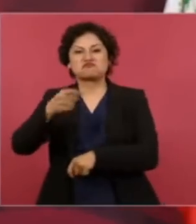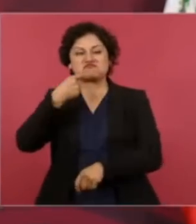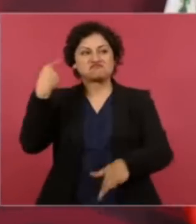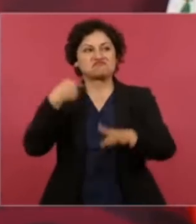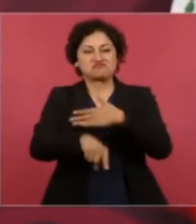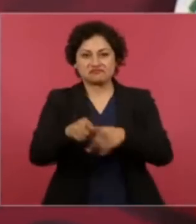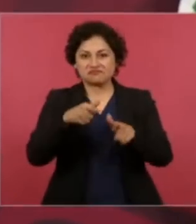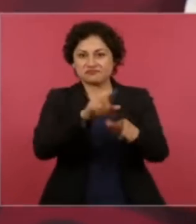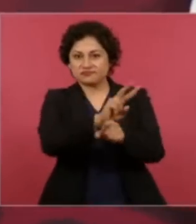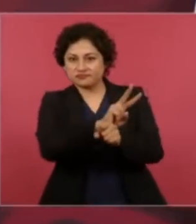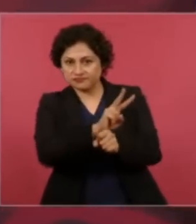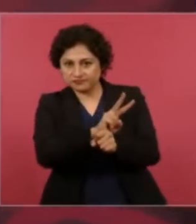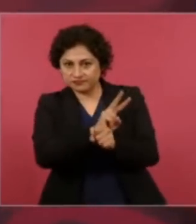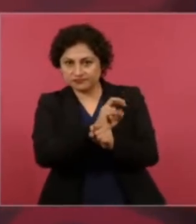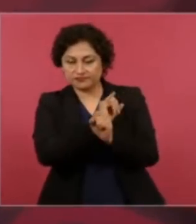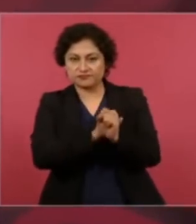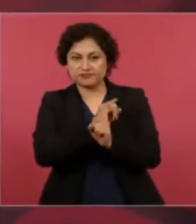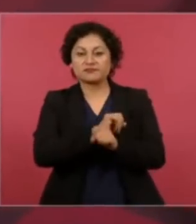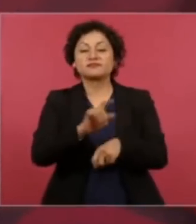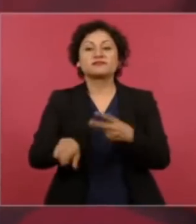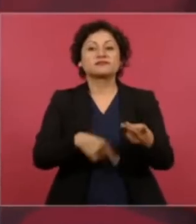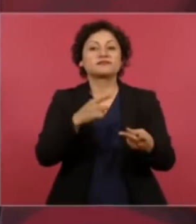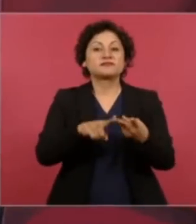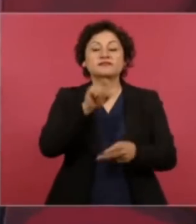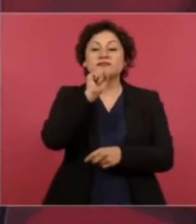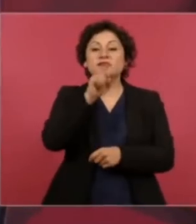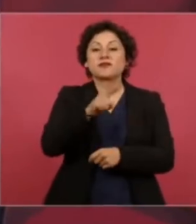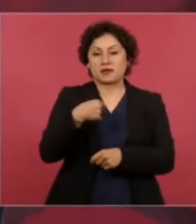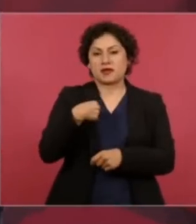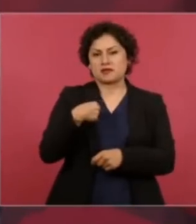liberan, ya lo dije, a presuntos delincuentes